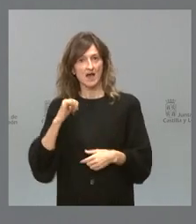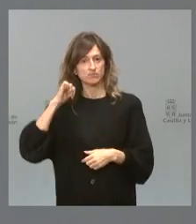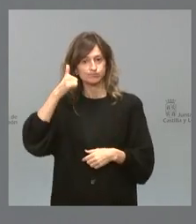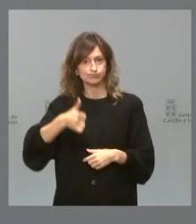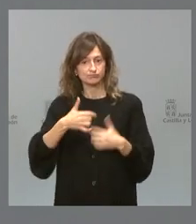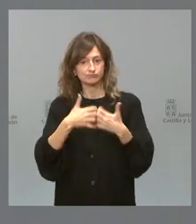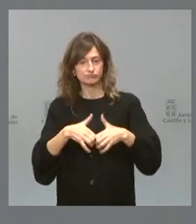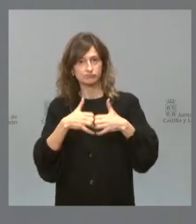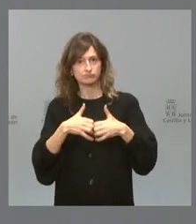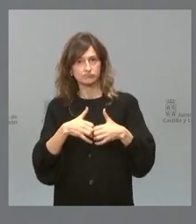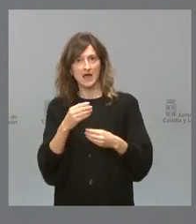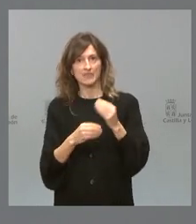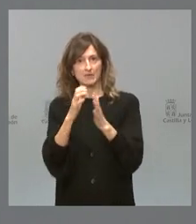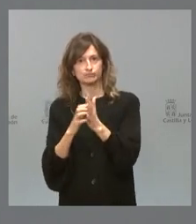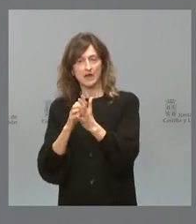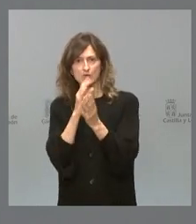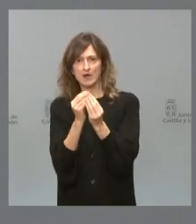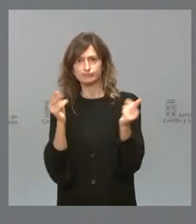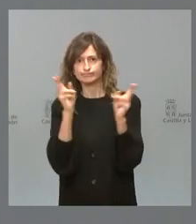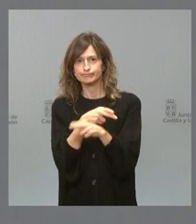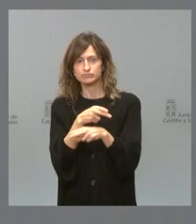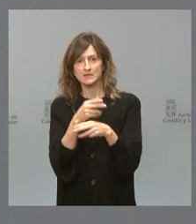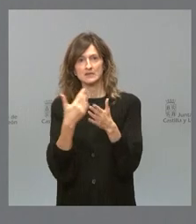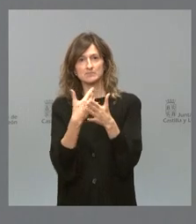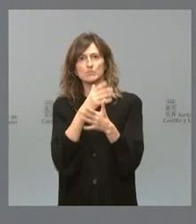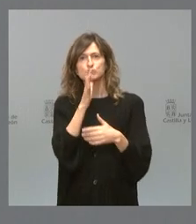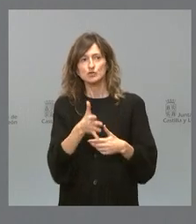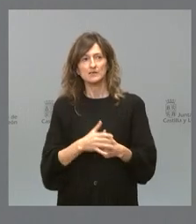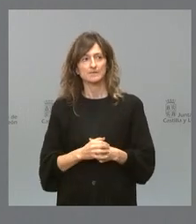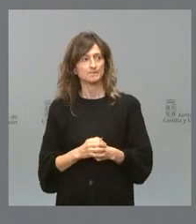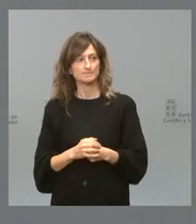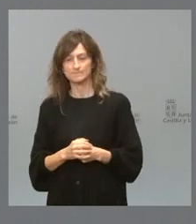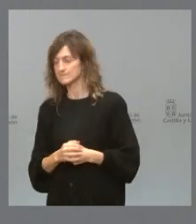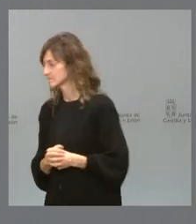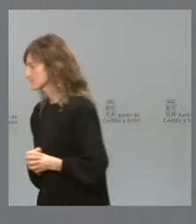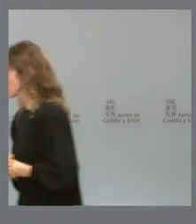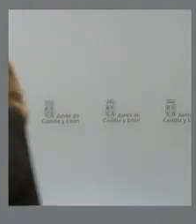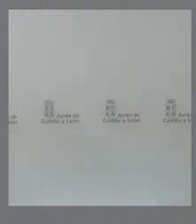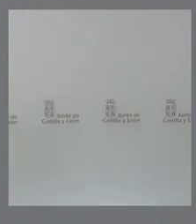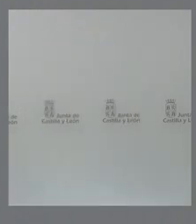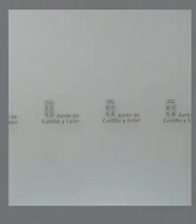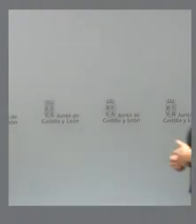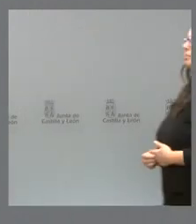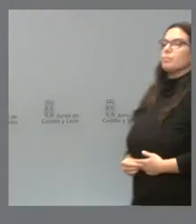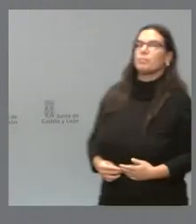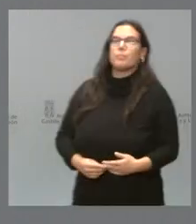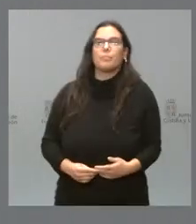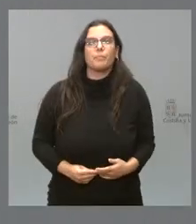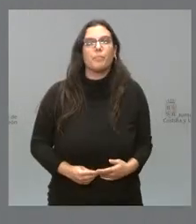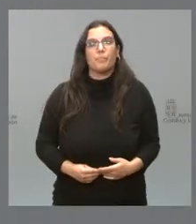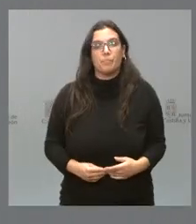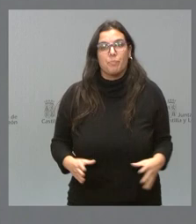en marcha y que y que se elimina Ahora nos puede explicar por qué la junta de castleo mantiene importantes ayudas